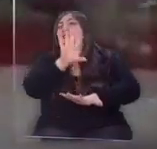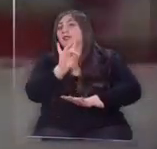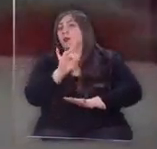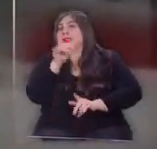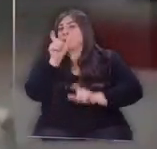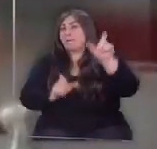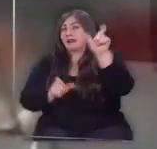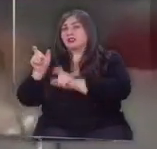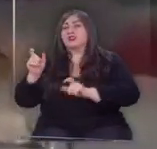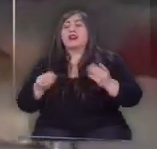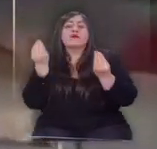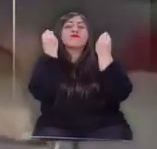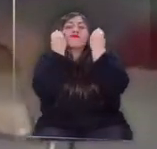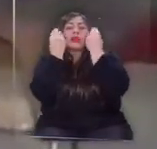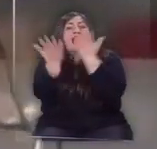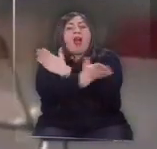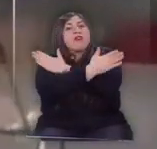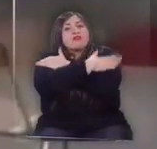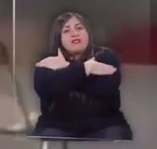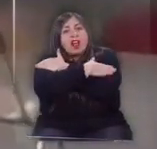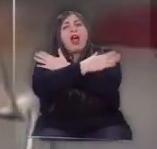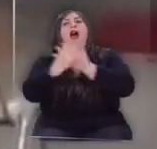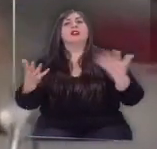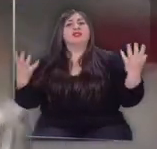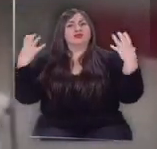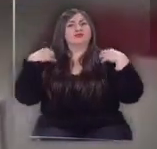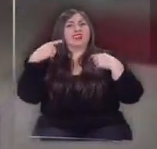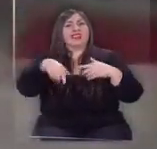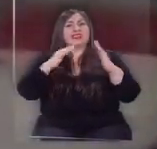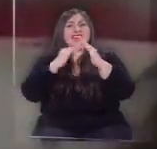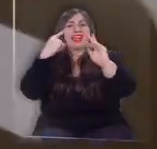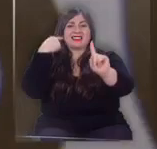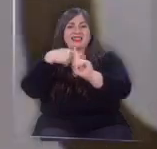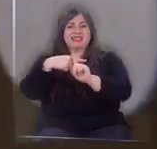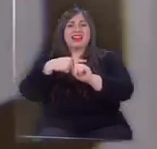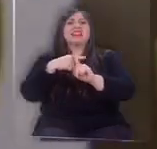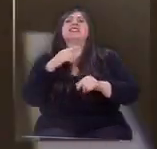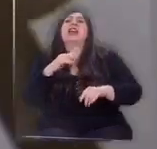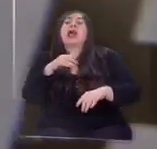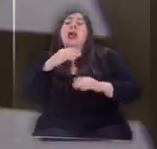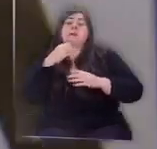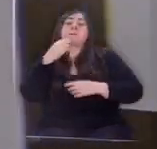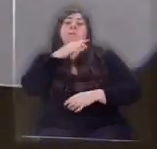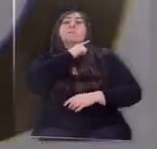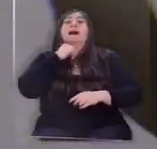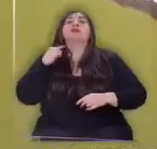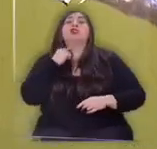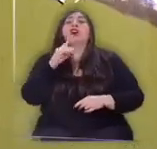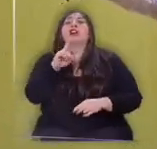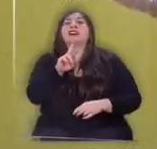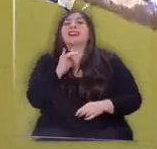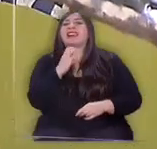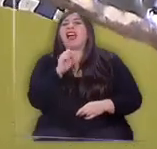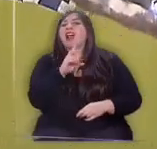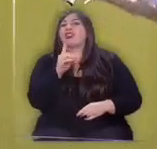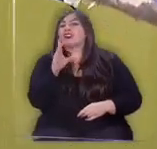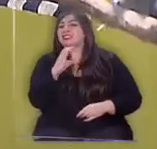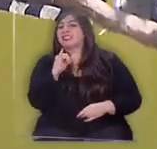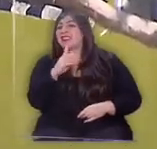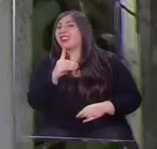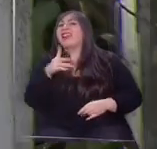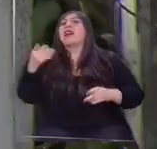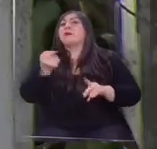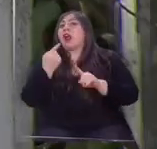personas. Hubo besos, hubo abrazos. A cargo de esa iglesia está el polémico pastor Ricardo Cid, que fue condenado por abuso